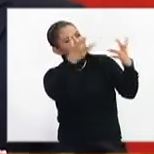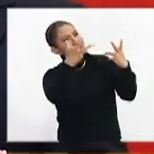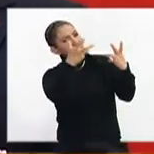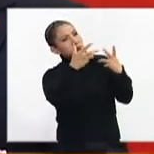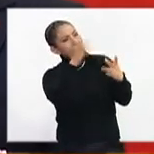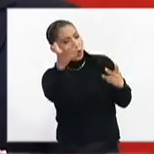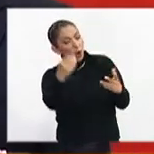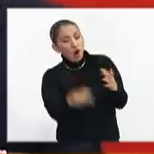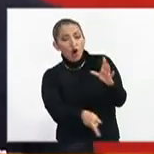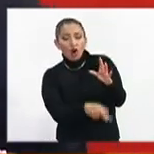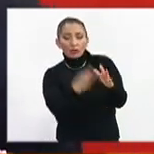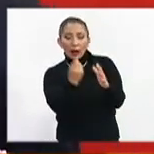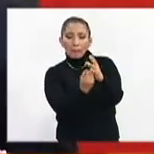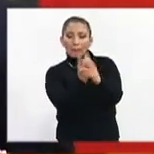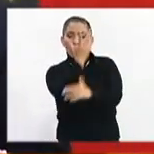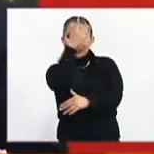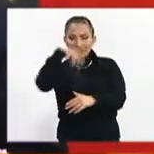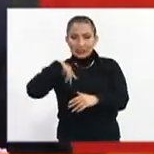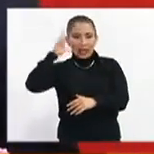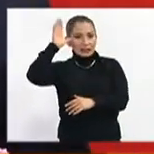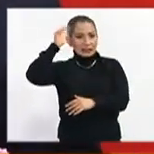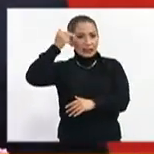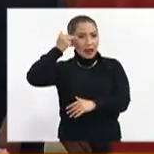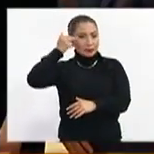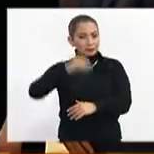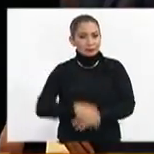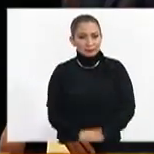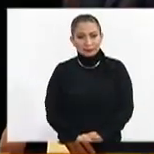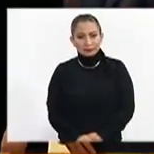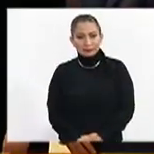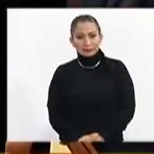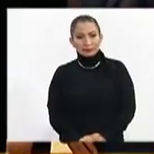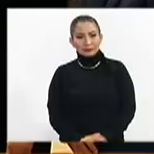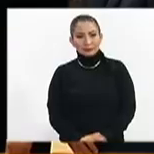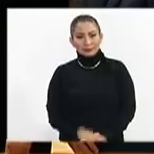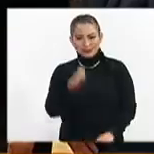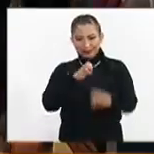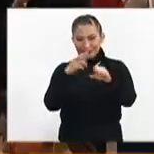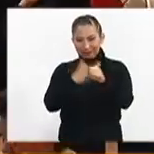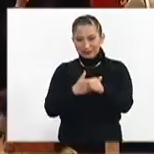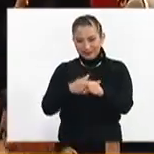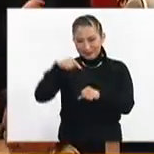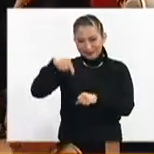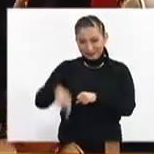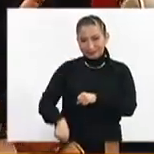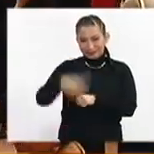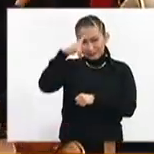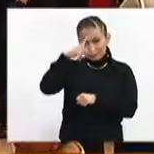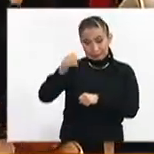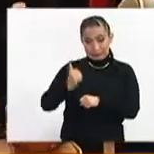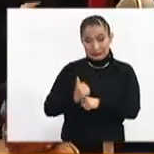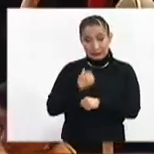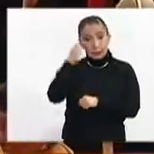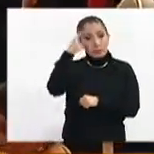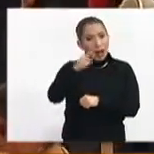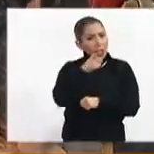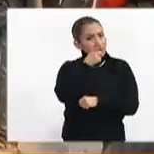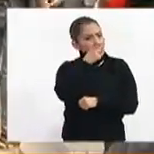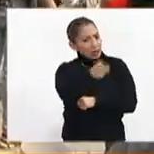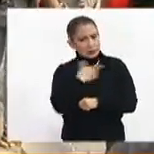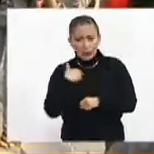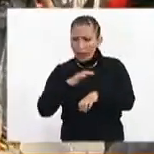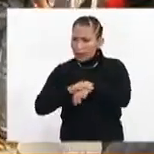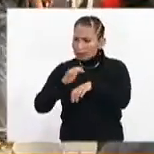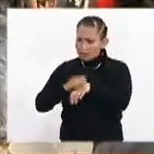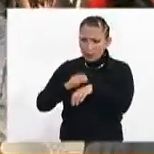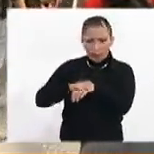gran renacimiento de la nación china. El embajador Qiu Jiaoqi aprovechó para reiterar la